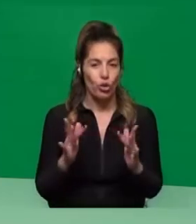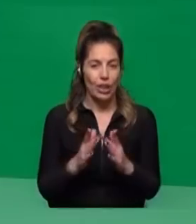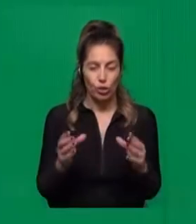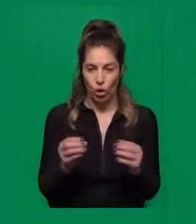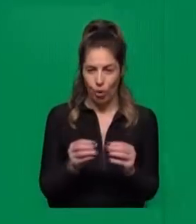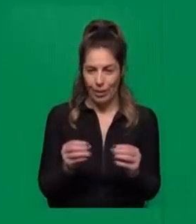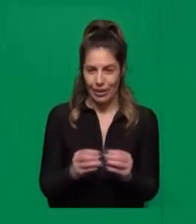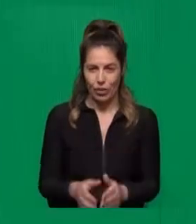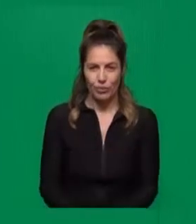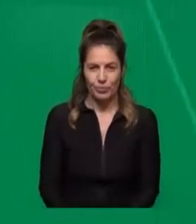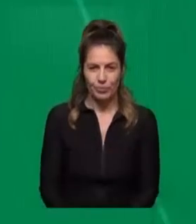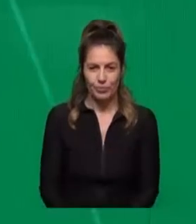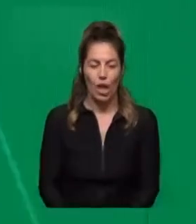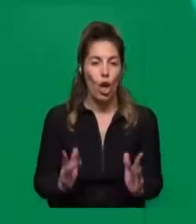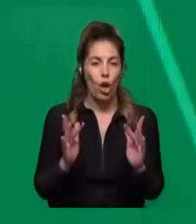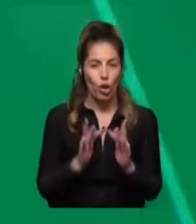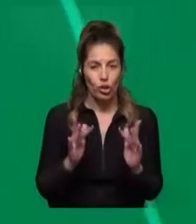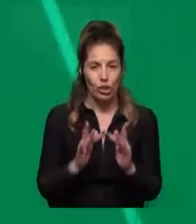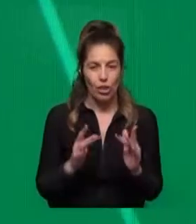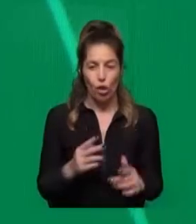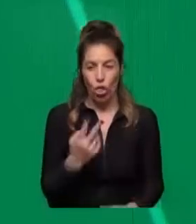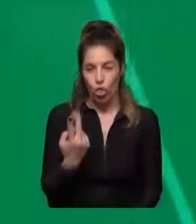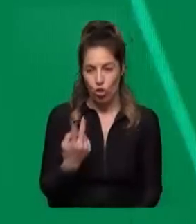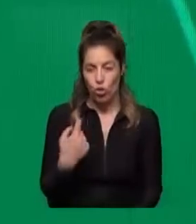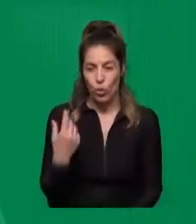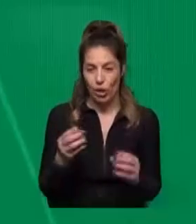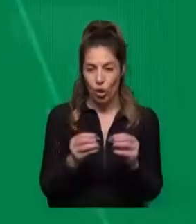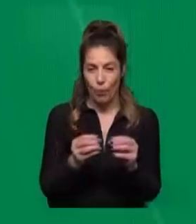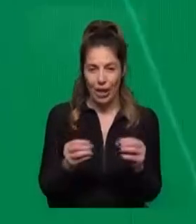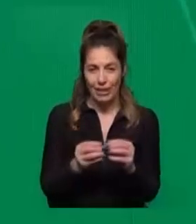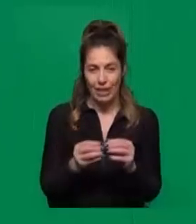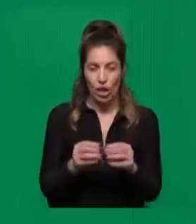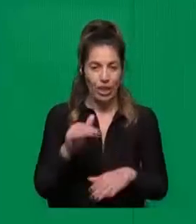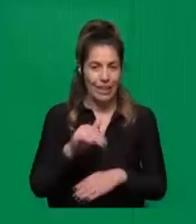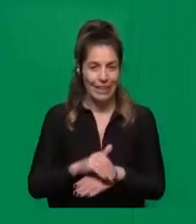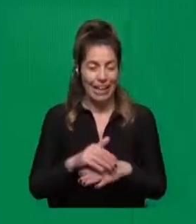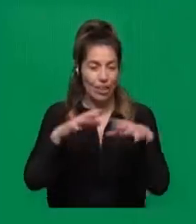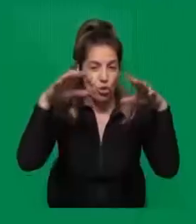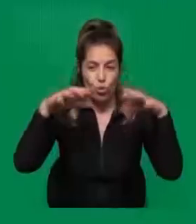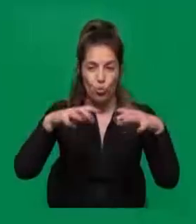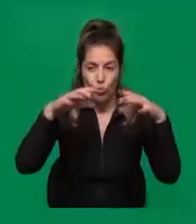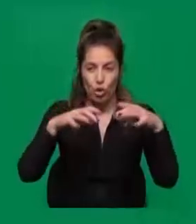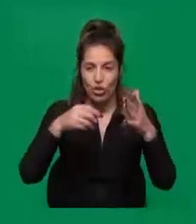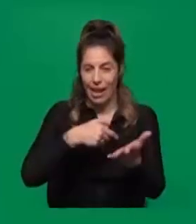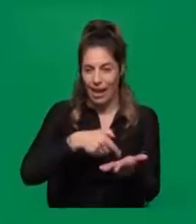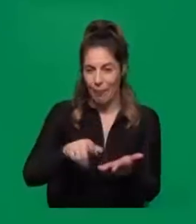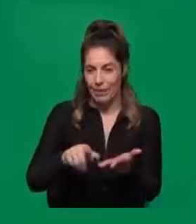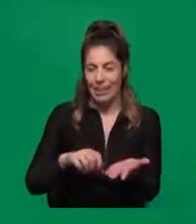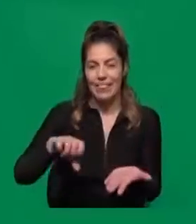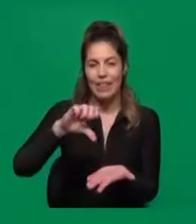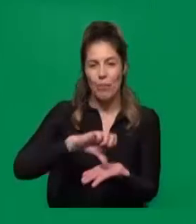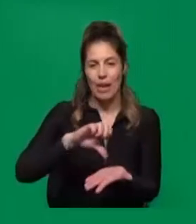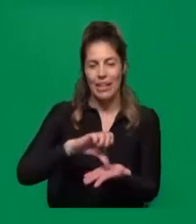Natalia Sí vamos al contacto con dos de nuestros compañeros que en esta tarde lluviosa aquí en la capital del país